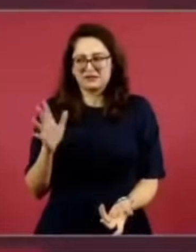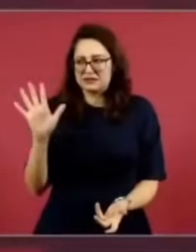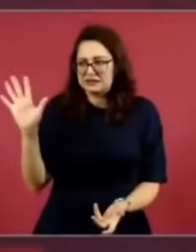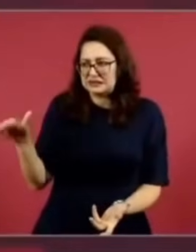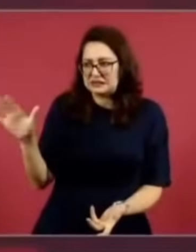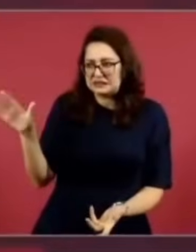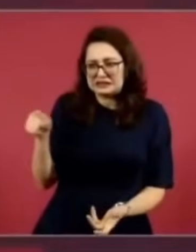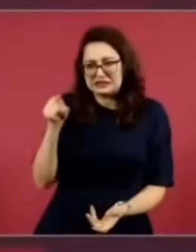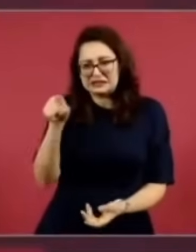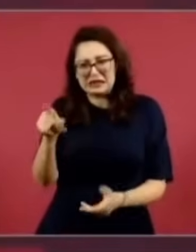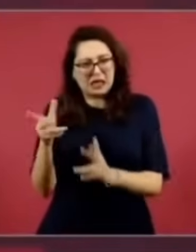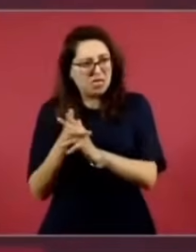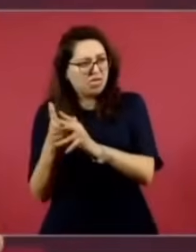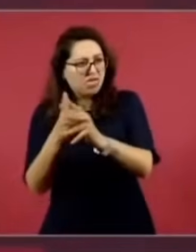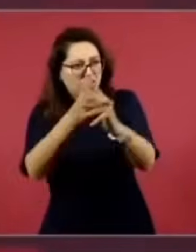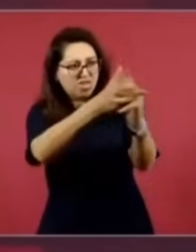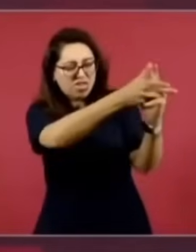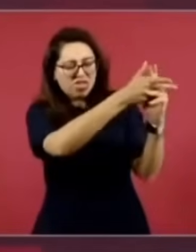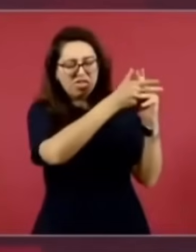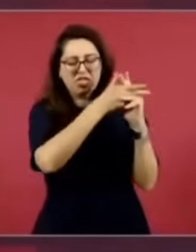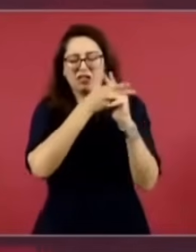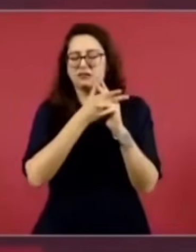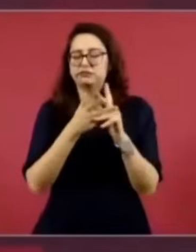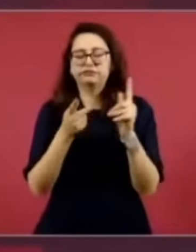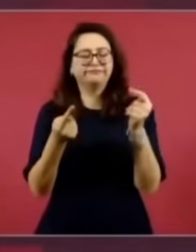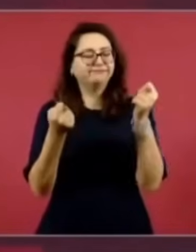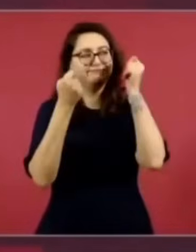presunto criminal